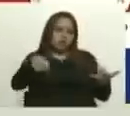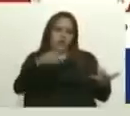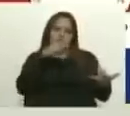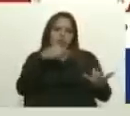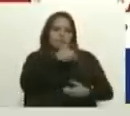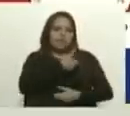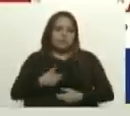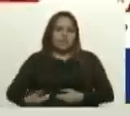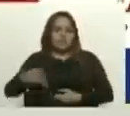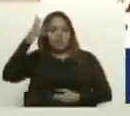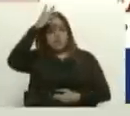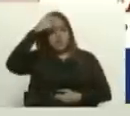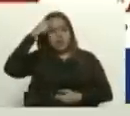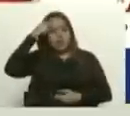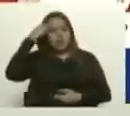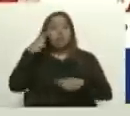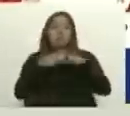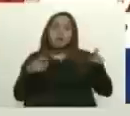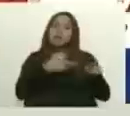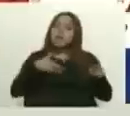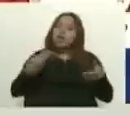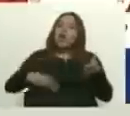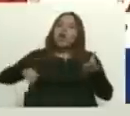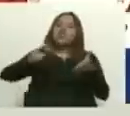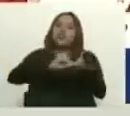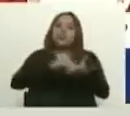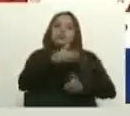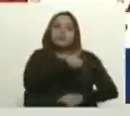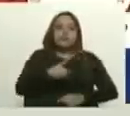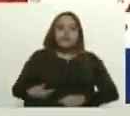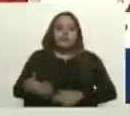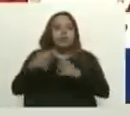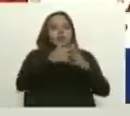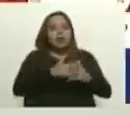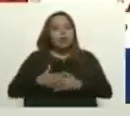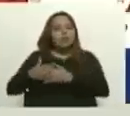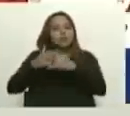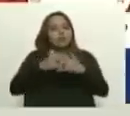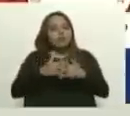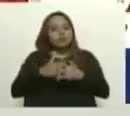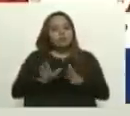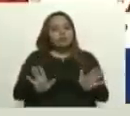momento, pero él aspira a ser presidente nuevamente de los Estados Unidos.